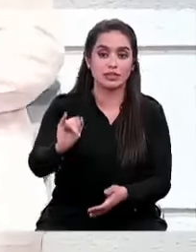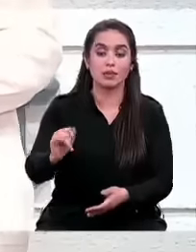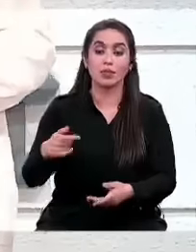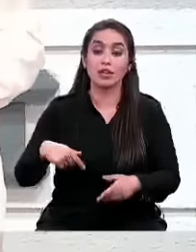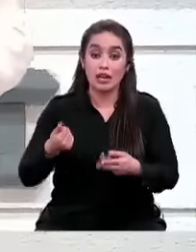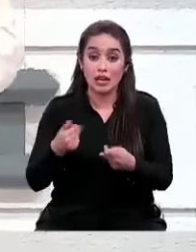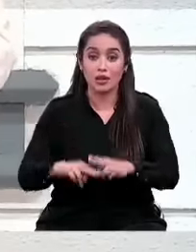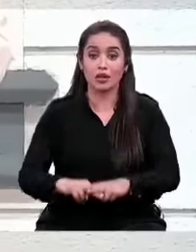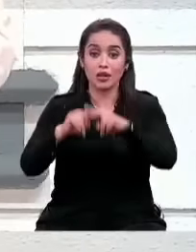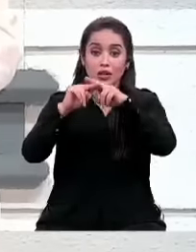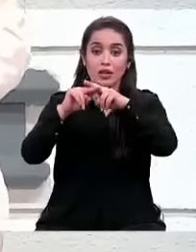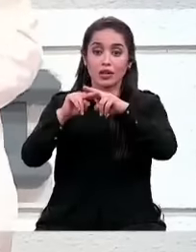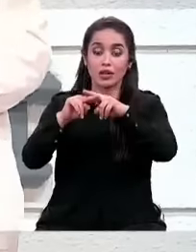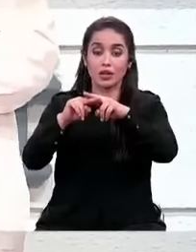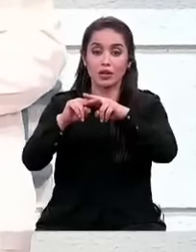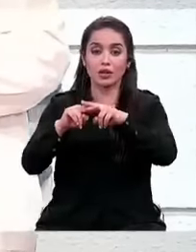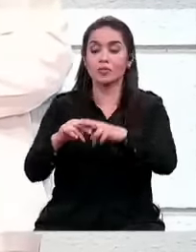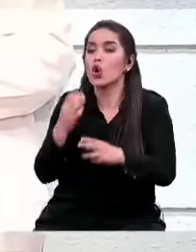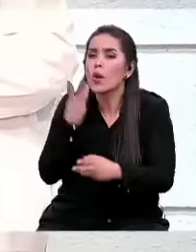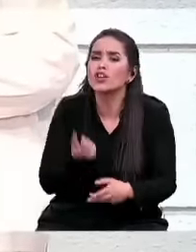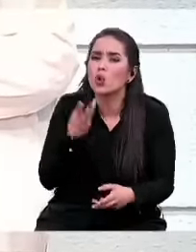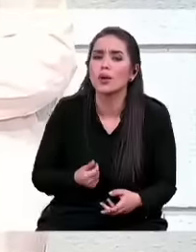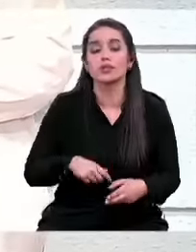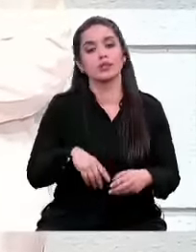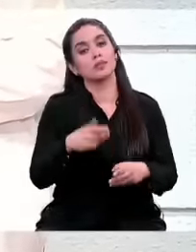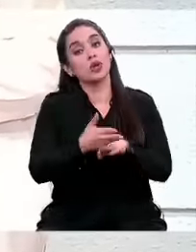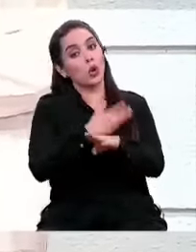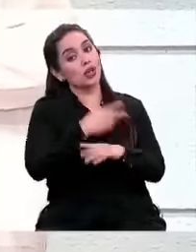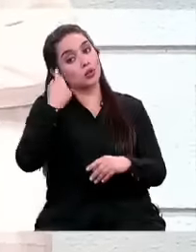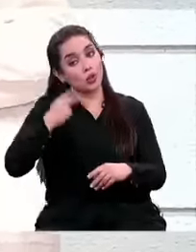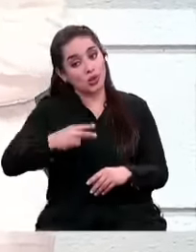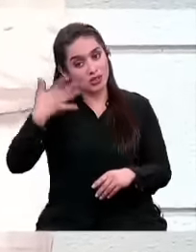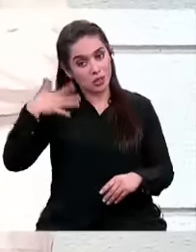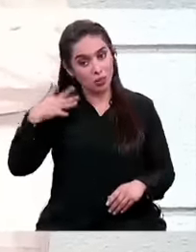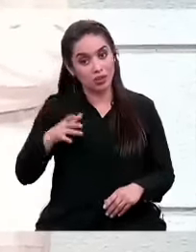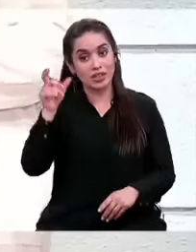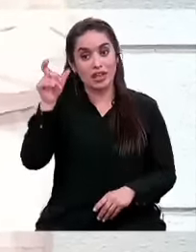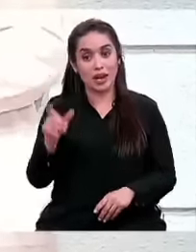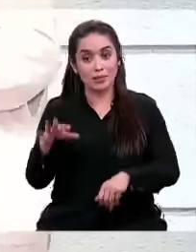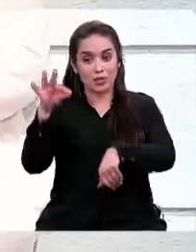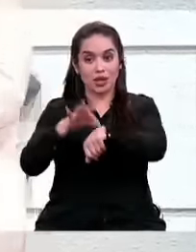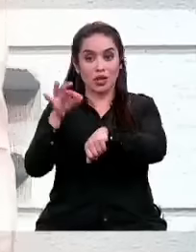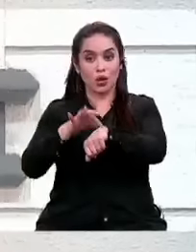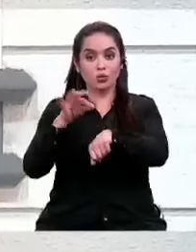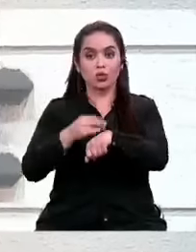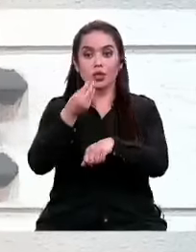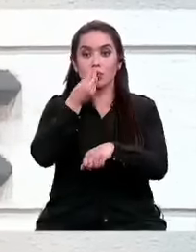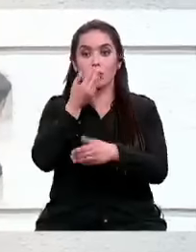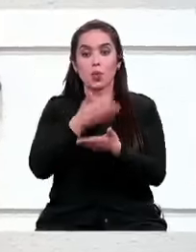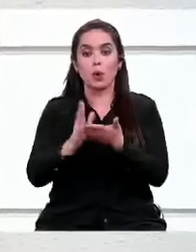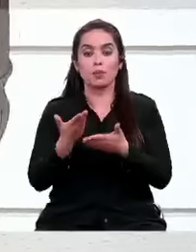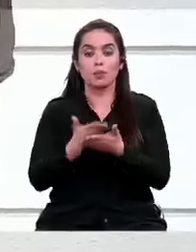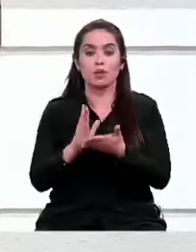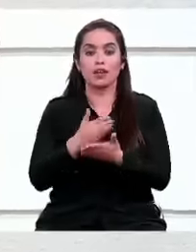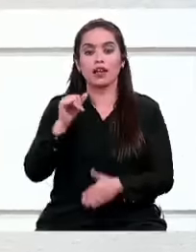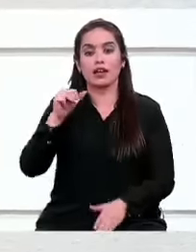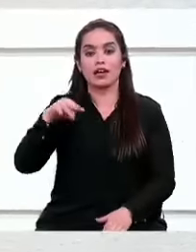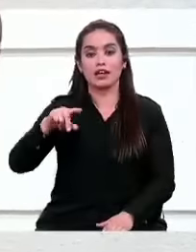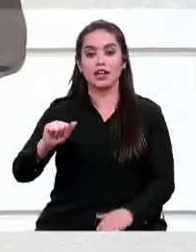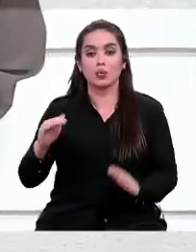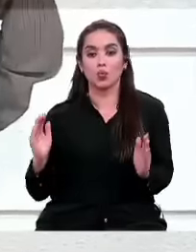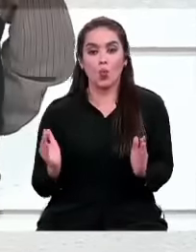este año de Plásticos Marambio, pero antes una noticia importante de nuestra nutricionista, Ina Delgado. Ya, ¿qué, qué?